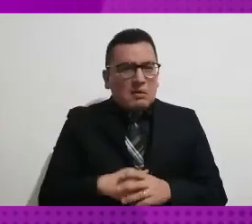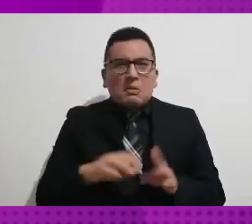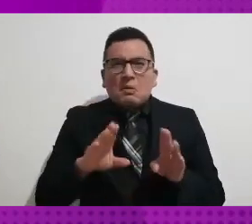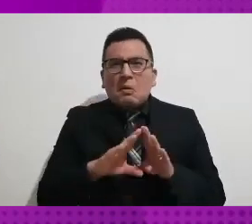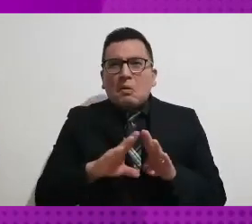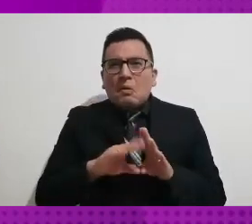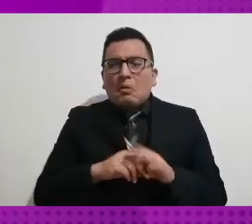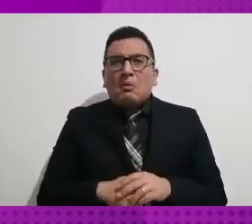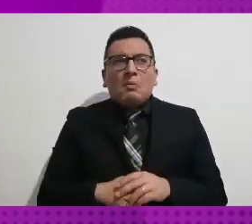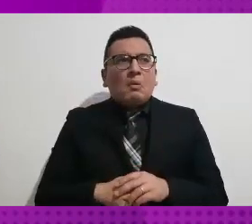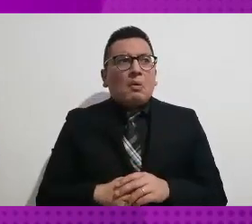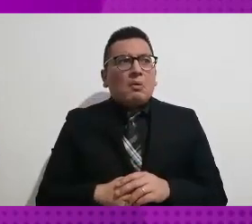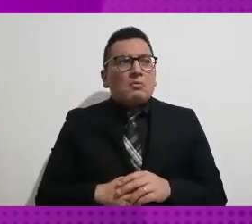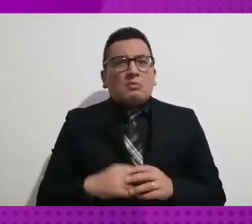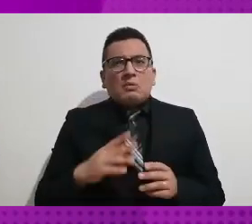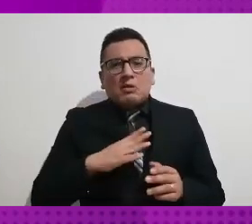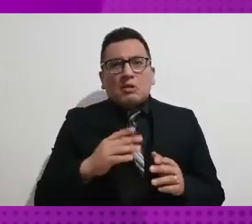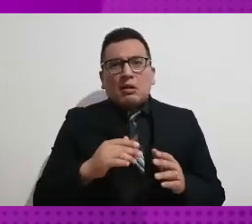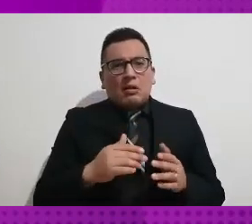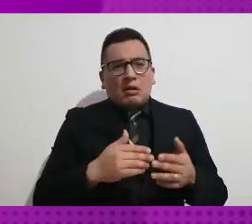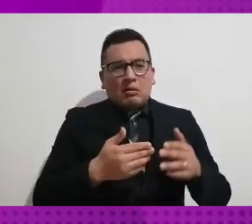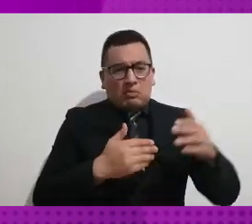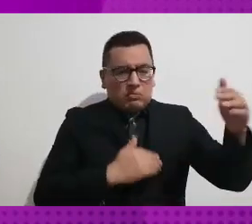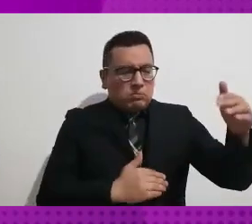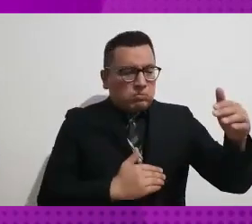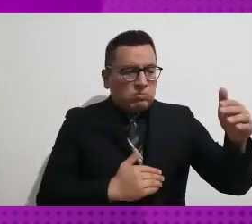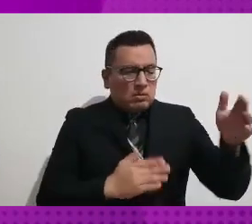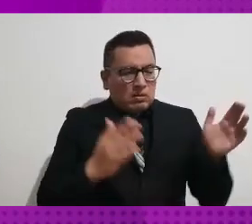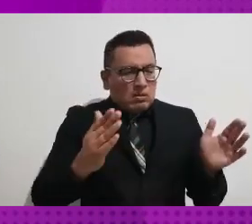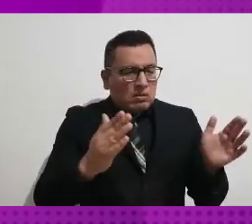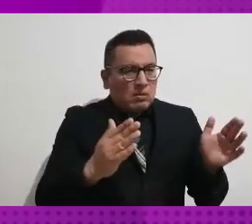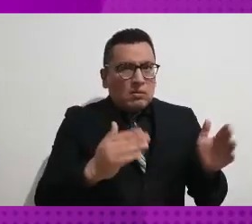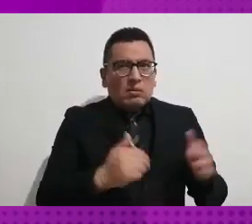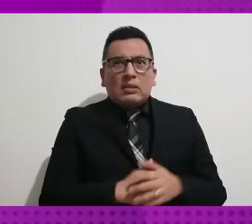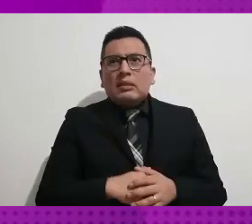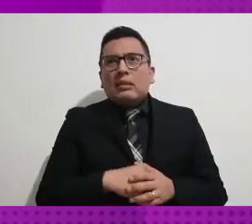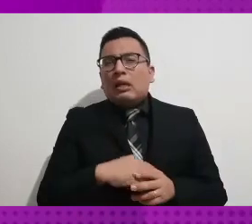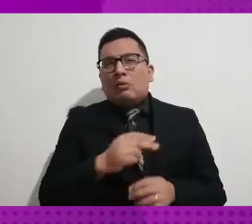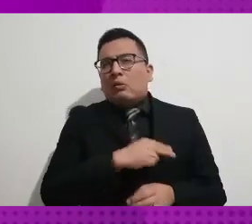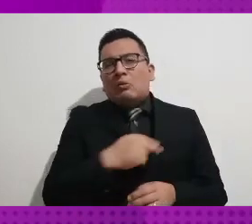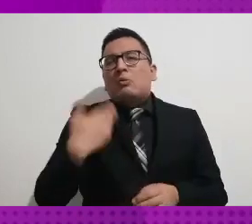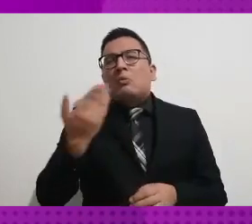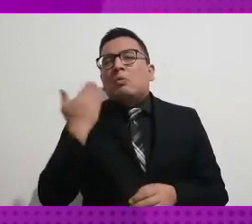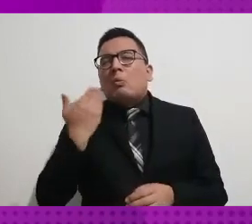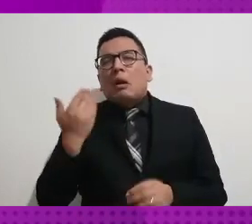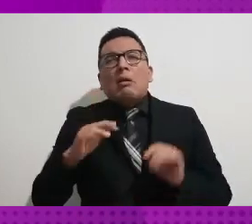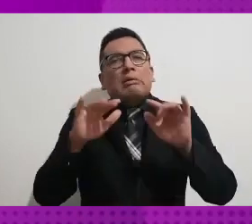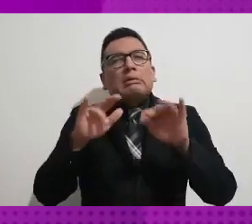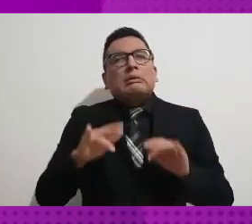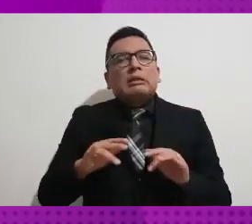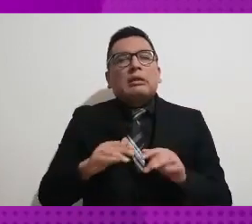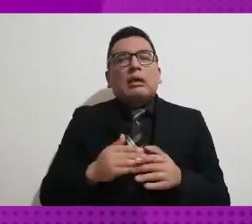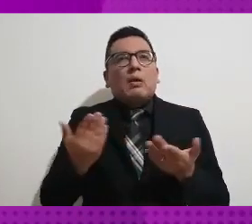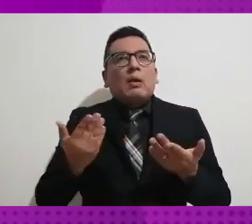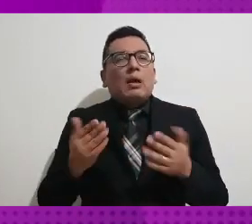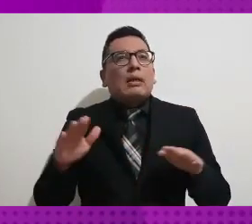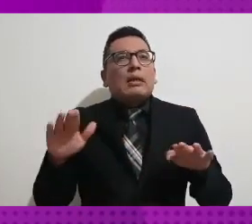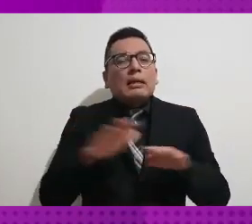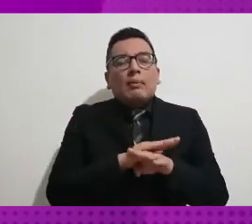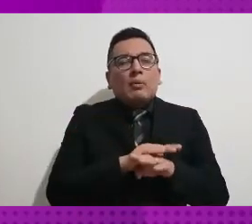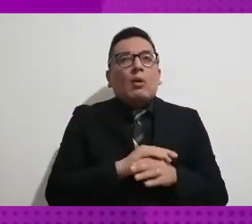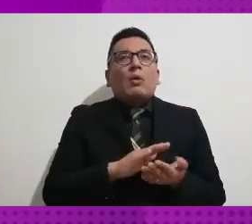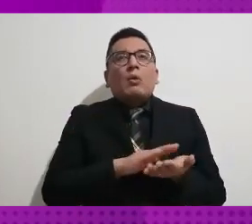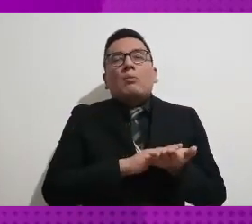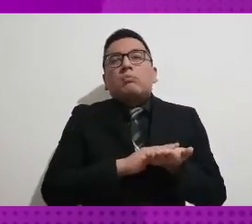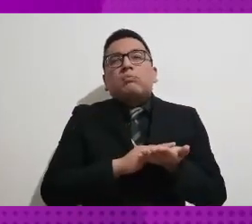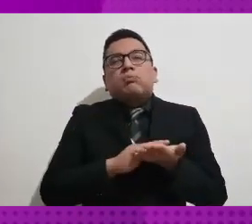un texto de lectura en negro que decimos nosotros, un Word, para pasarlo a una impresión en